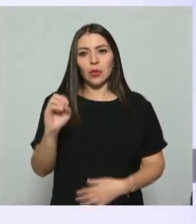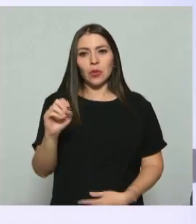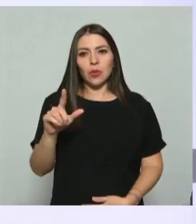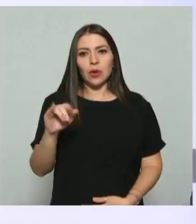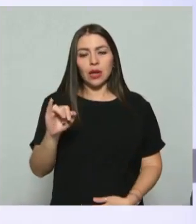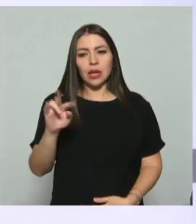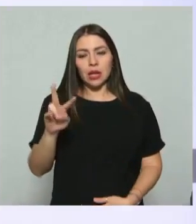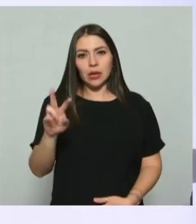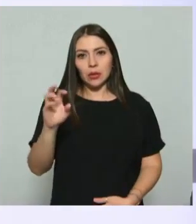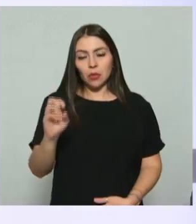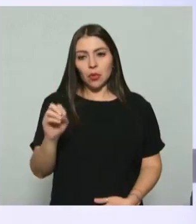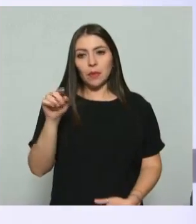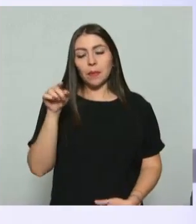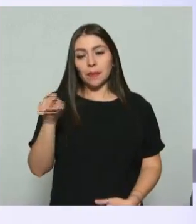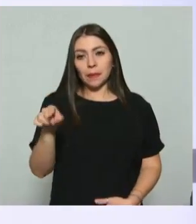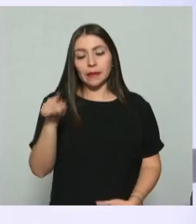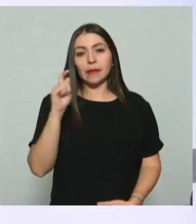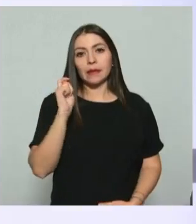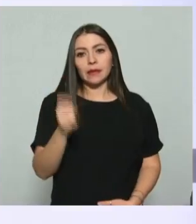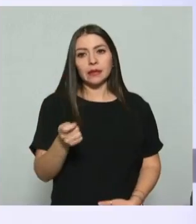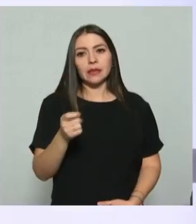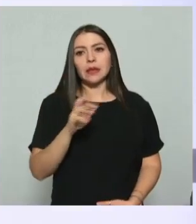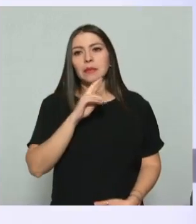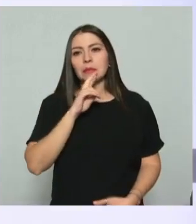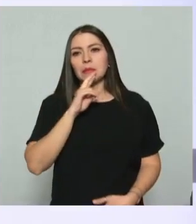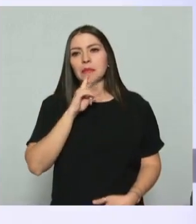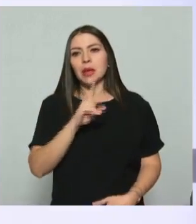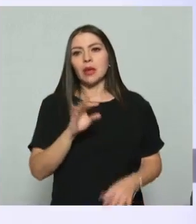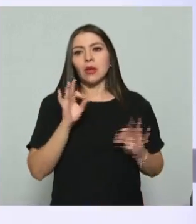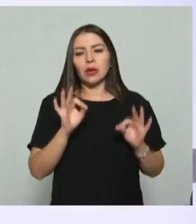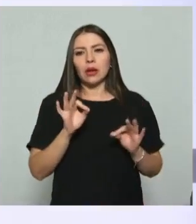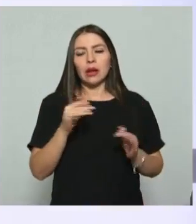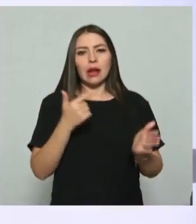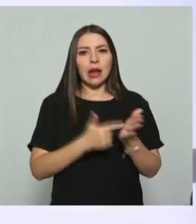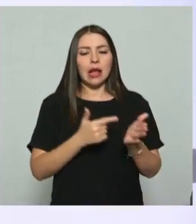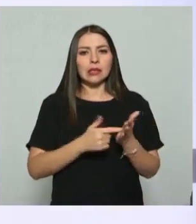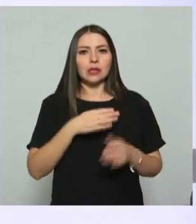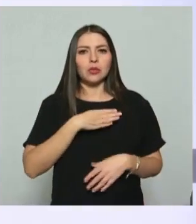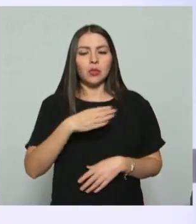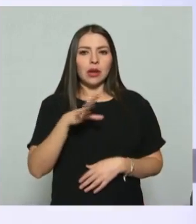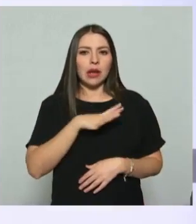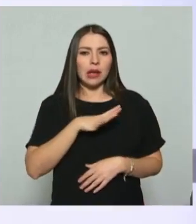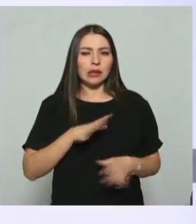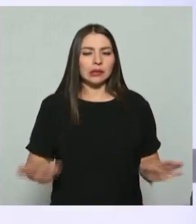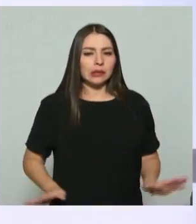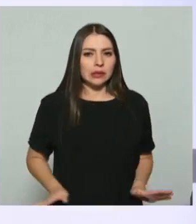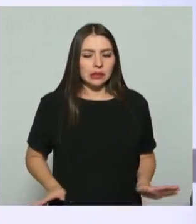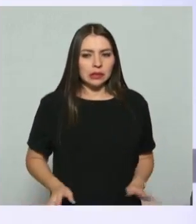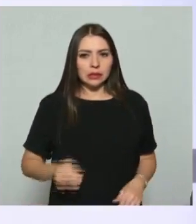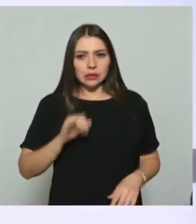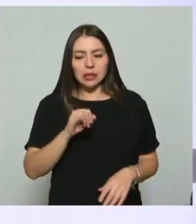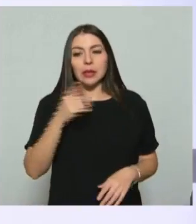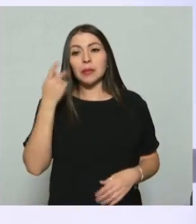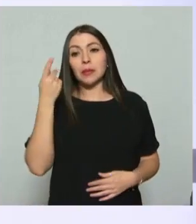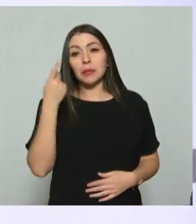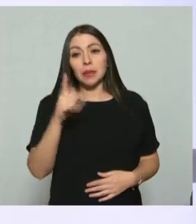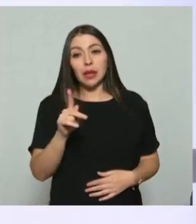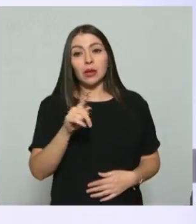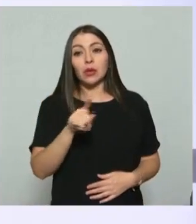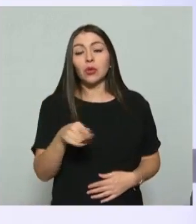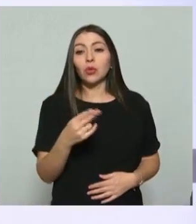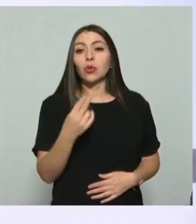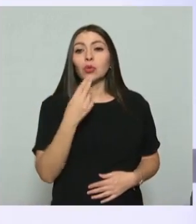que tiene, pues, digamos, el mejor perfil de grasas buenas, por decirlo de una forma, pero para utilizarlo